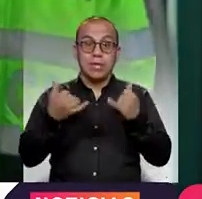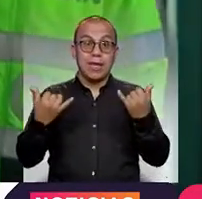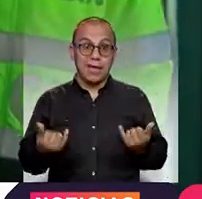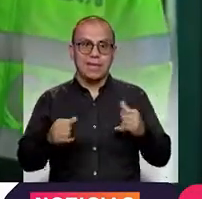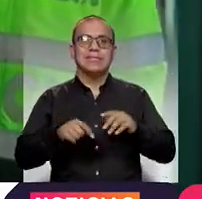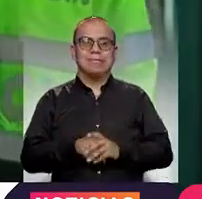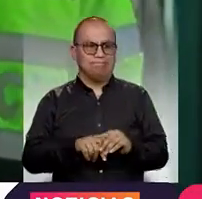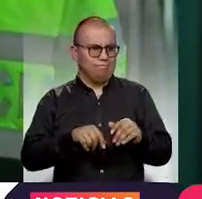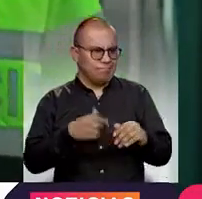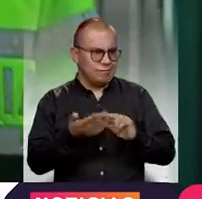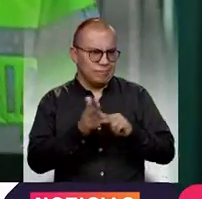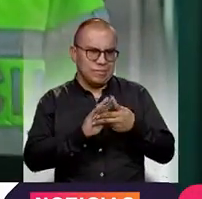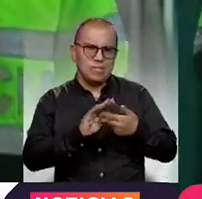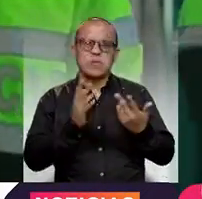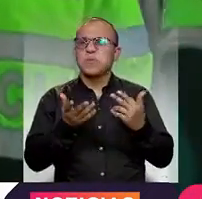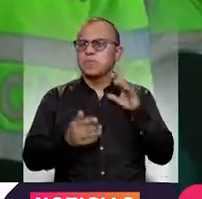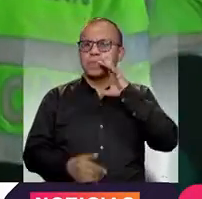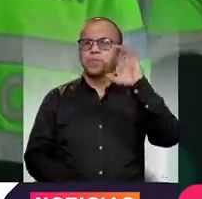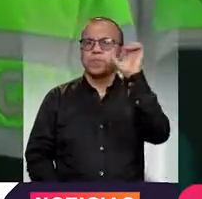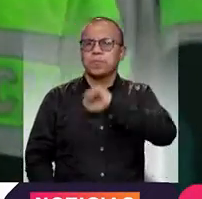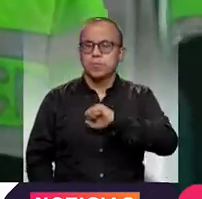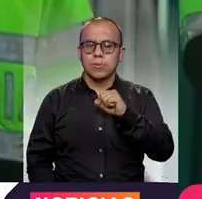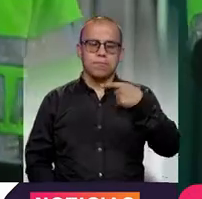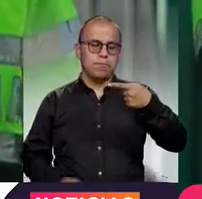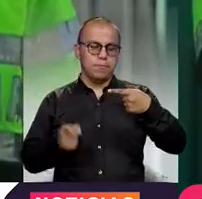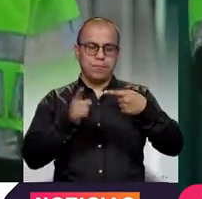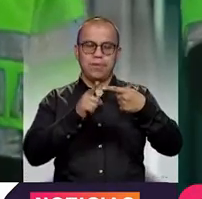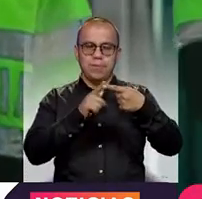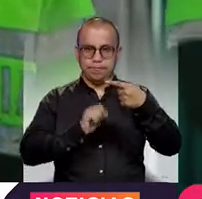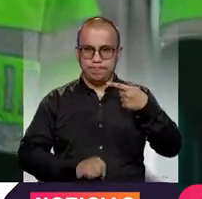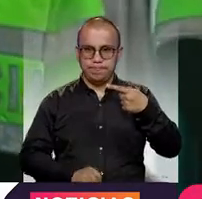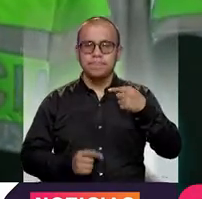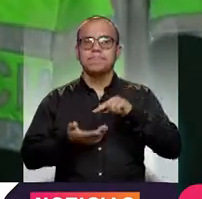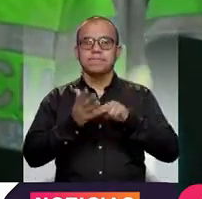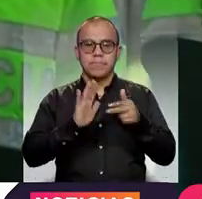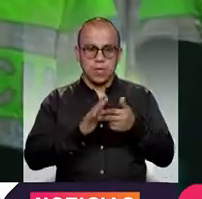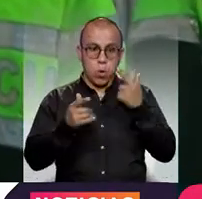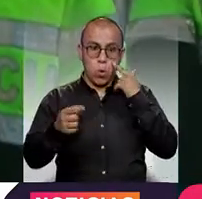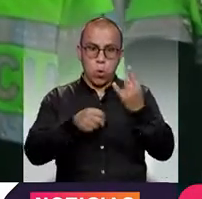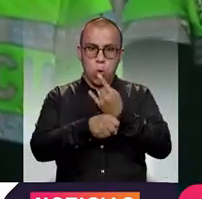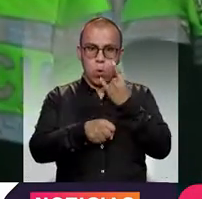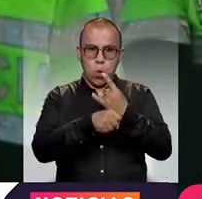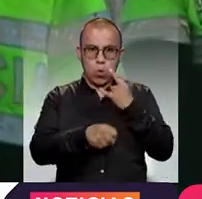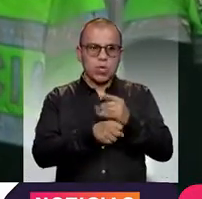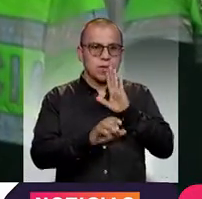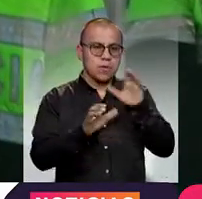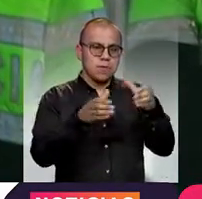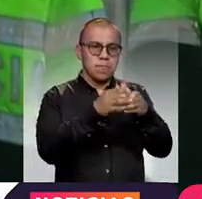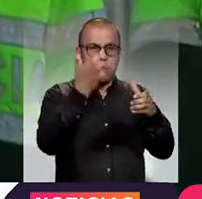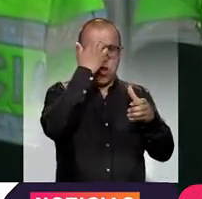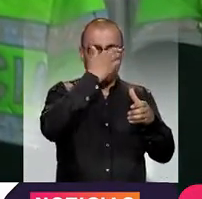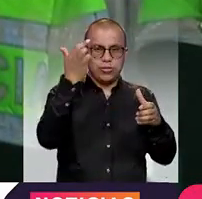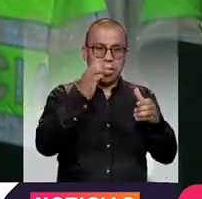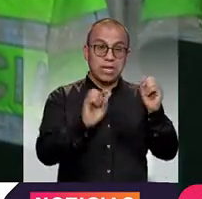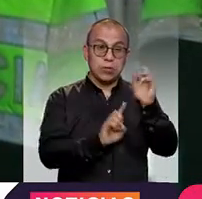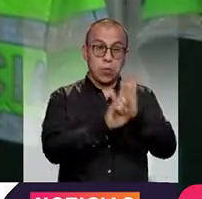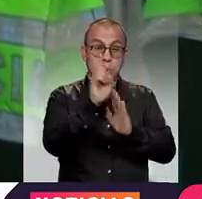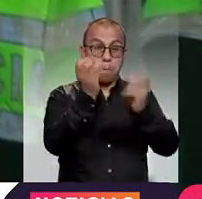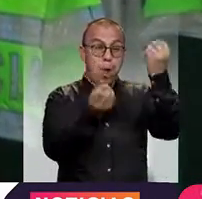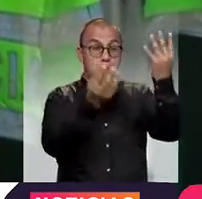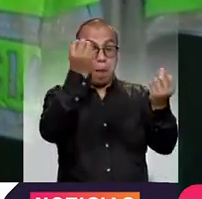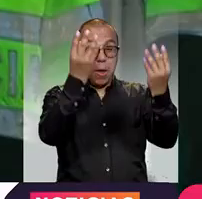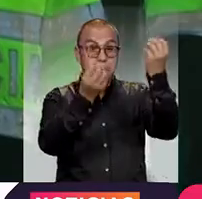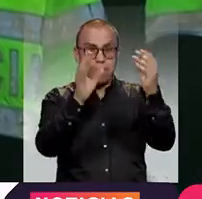aguinaldos redundan alrededor de, primero, que se maneje la pólvora en manos de expertos. Segundo,